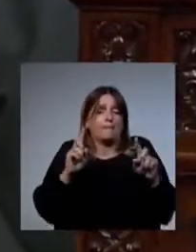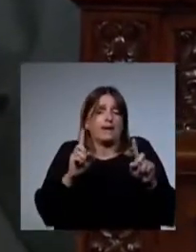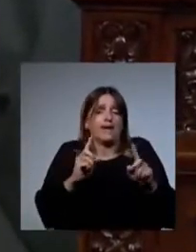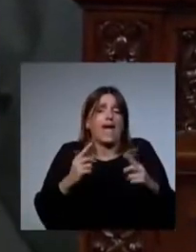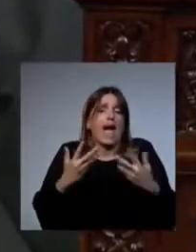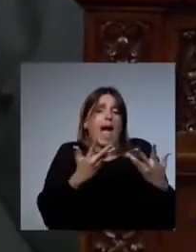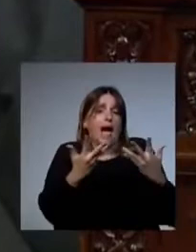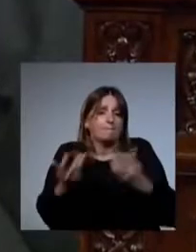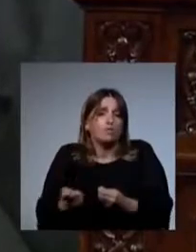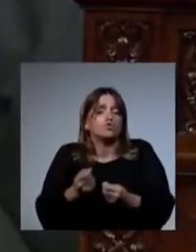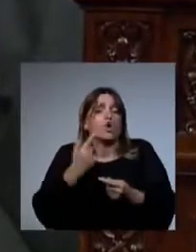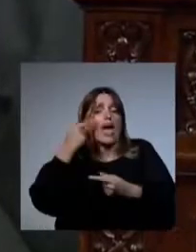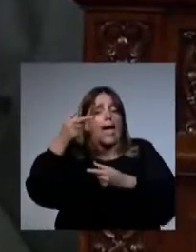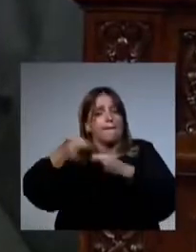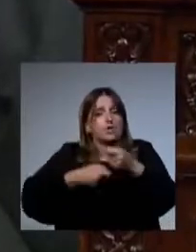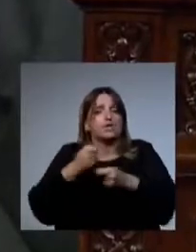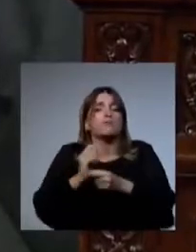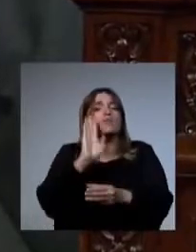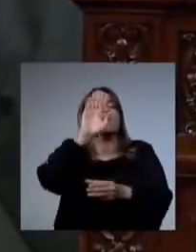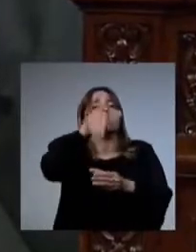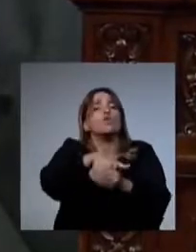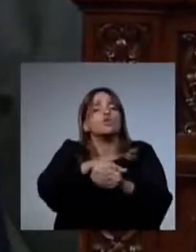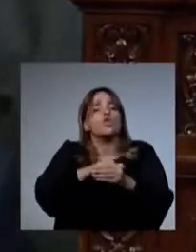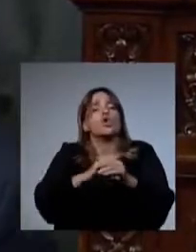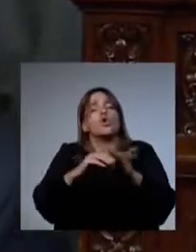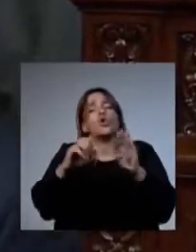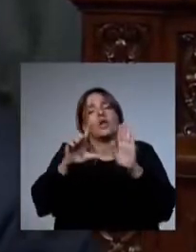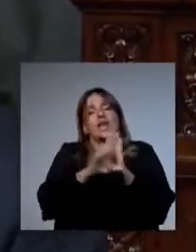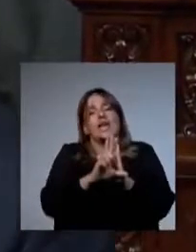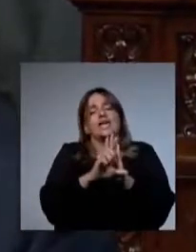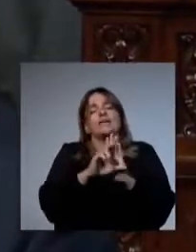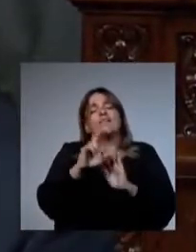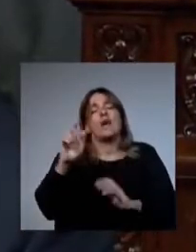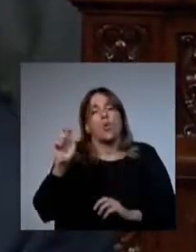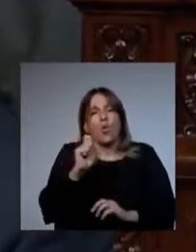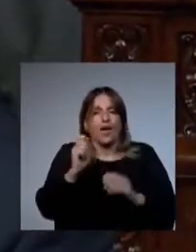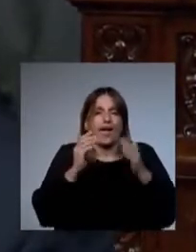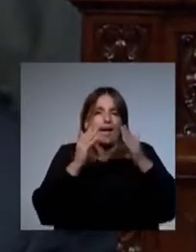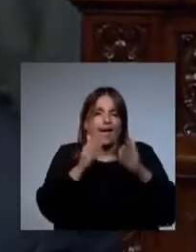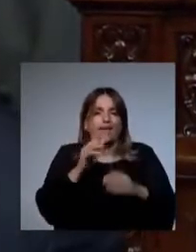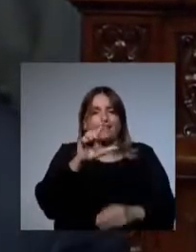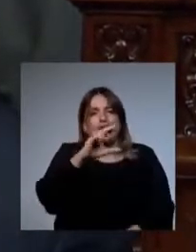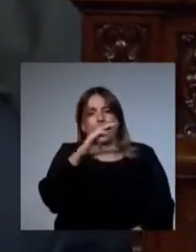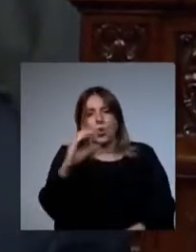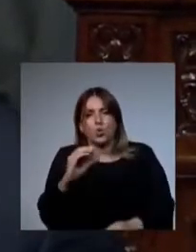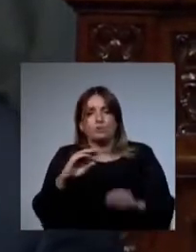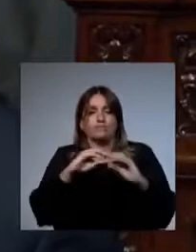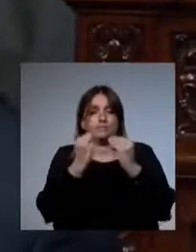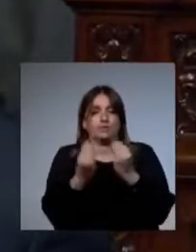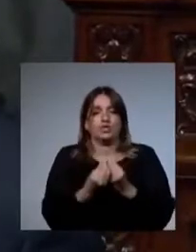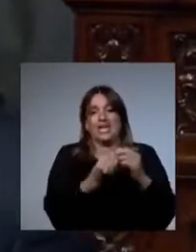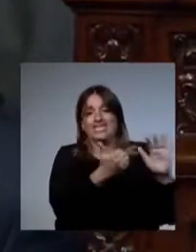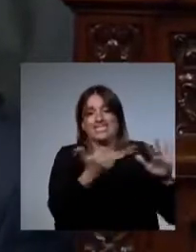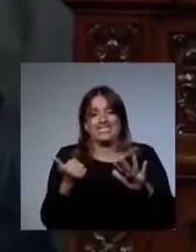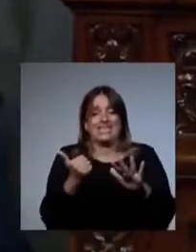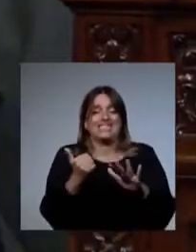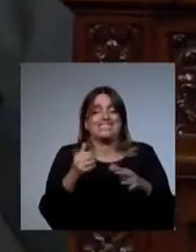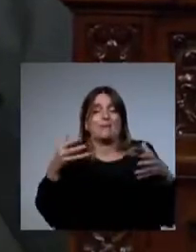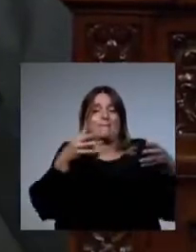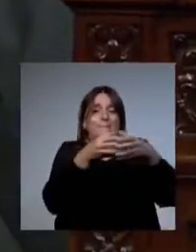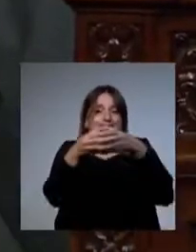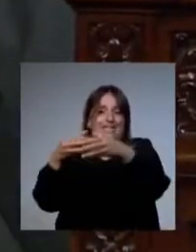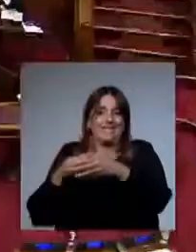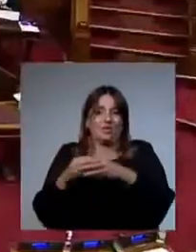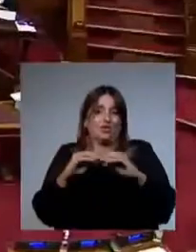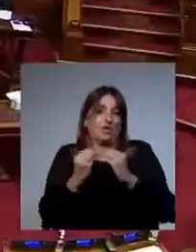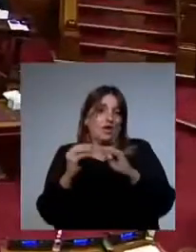que se votó la ley de urgente consideración por 6 partidos de los 7 que integran en el